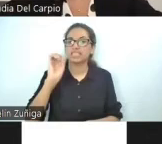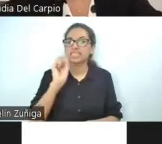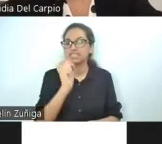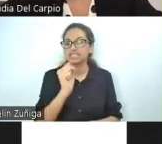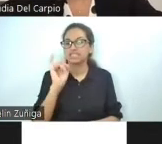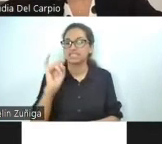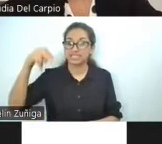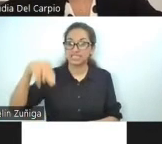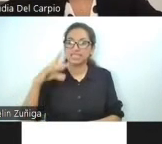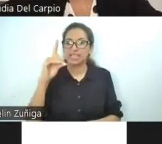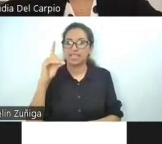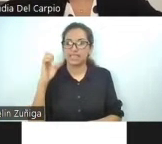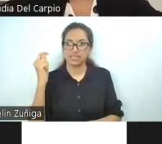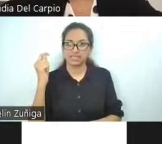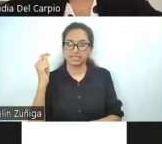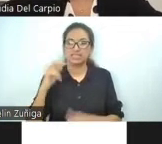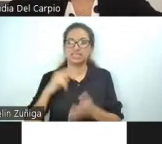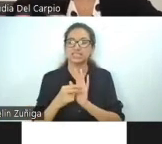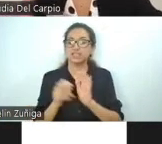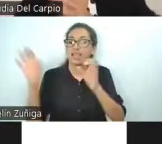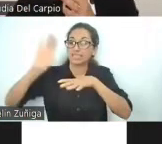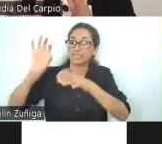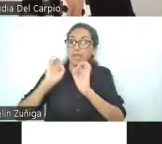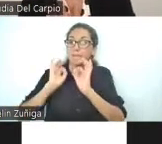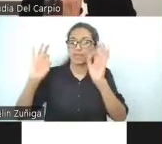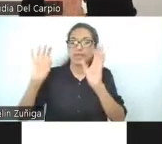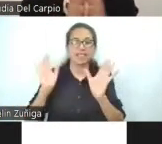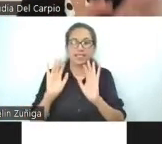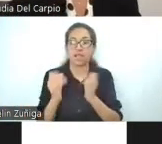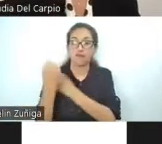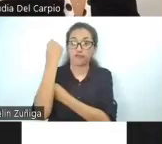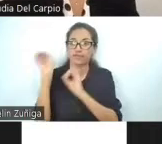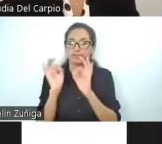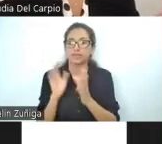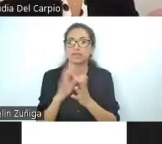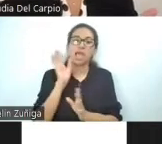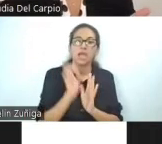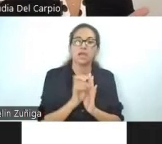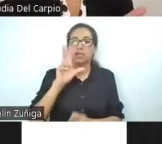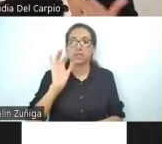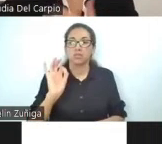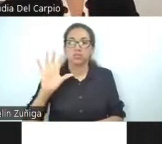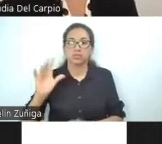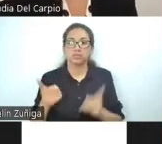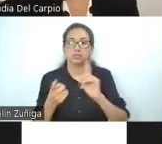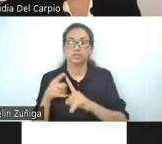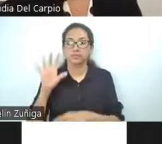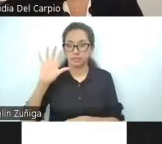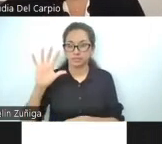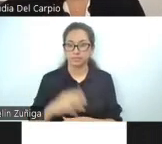detergente. Y además debe tener un pH, como habíamos dicho, ácido entre 3.5 de repente hasta 5.